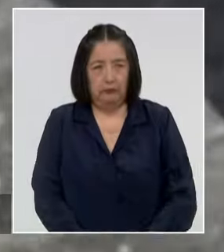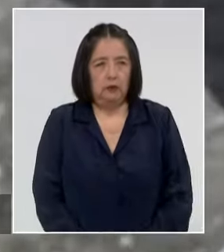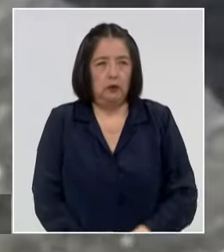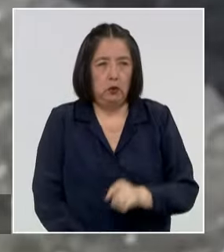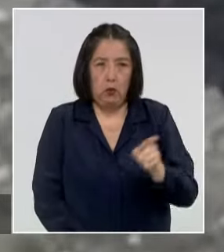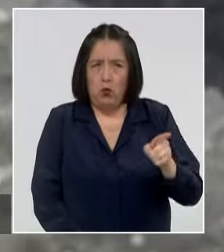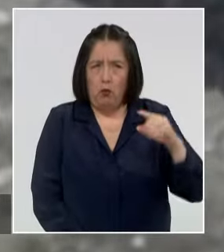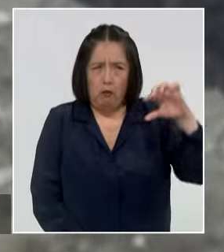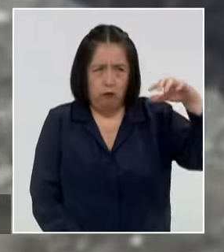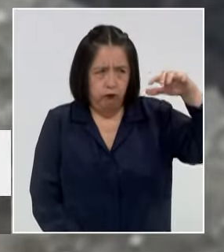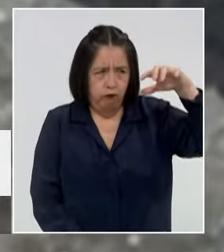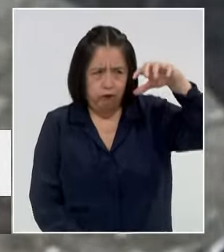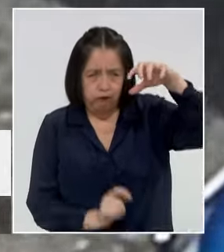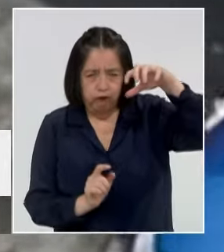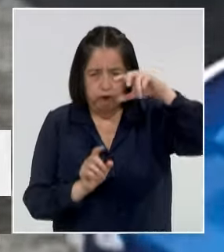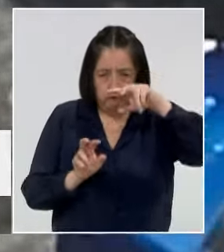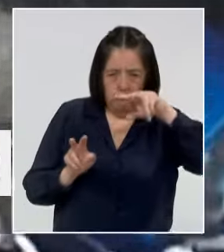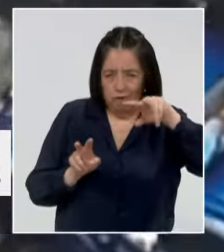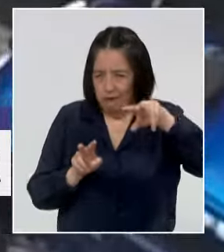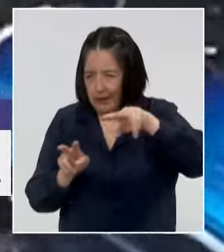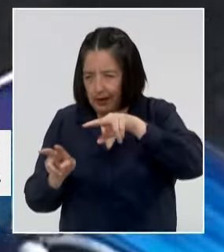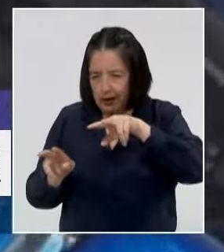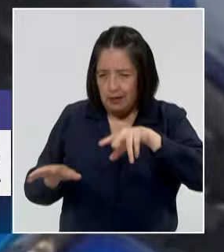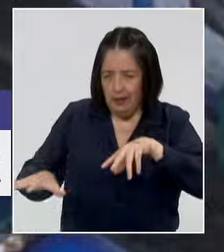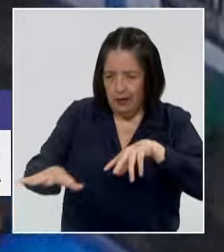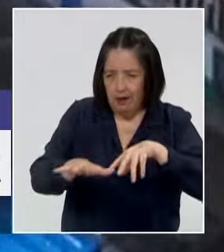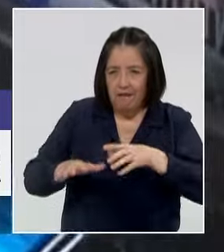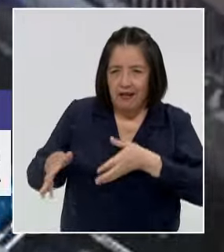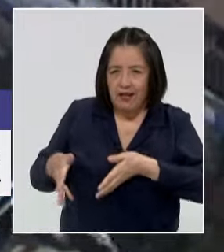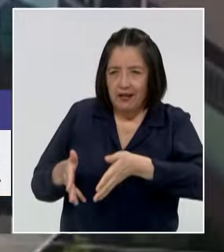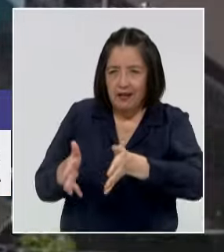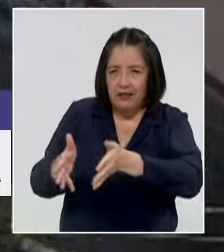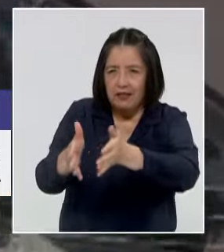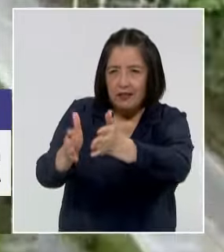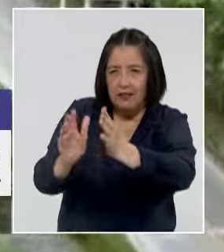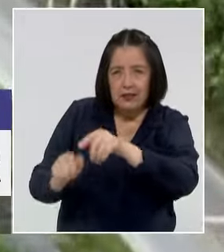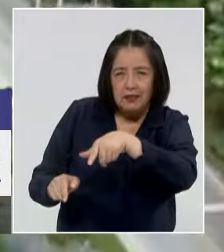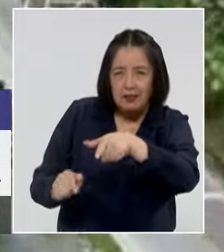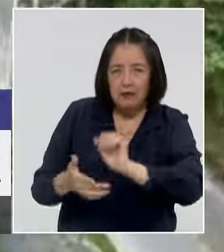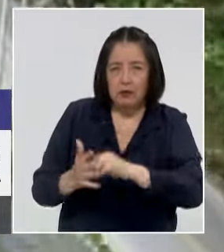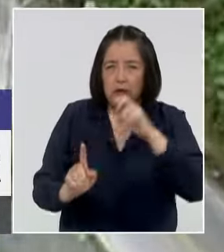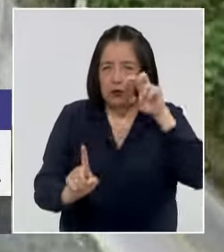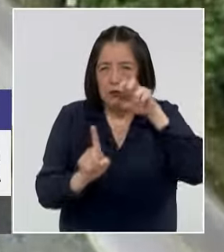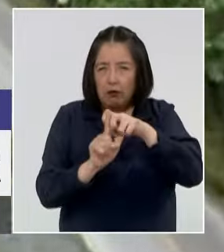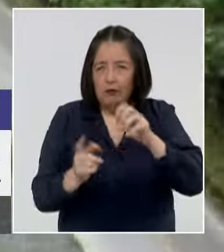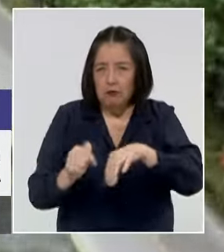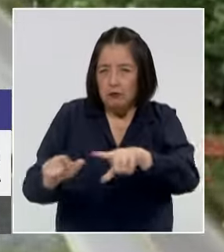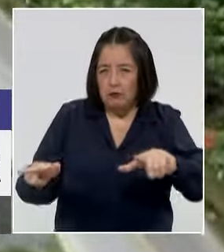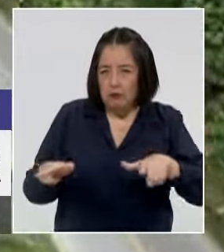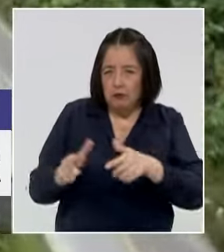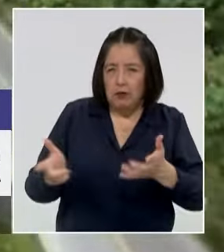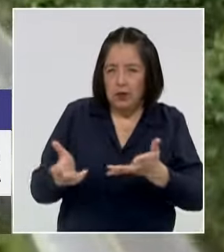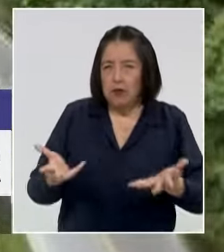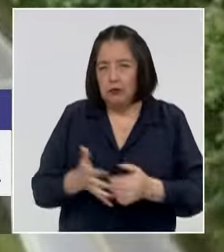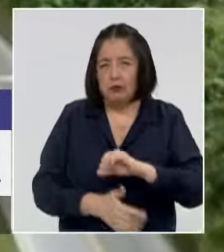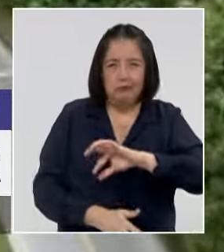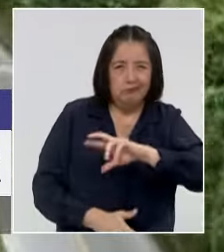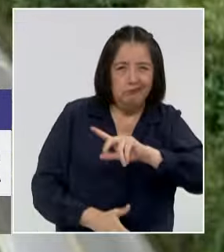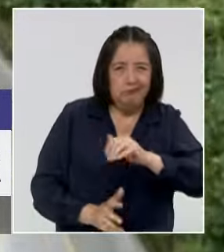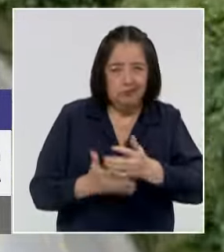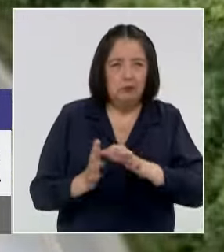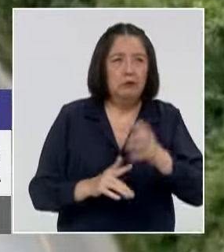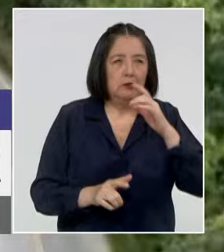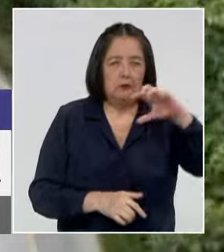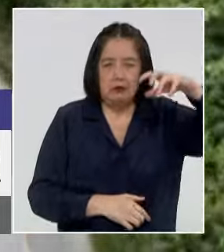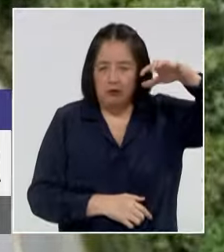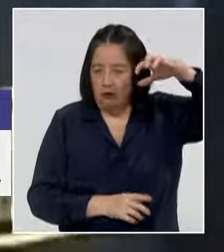Con un dron para acceder a una vista panorámica de la carretera interoceánica, su principal zona de operaciones, ubicaban a quienes